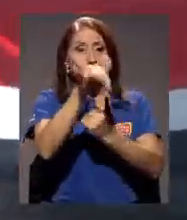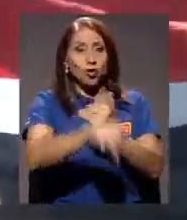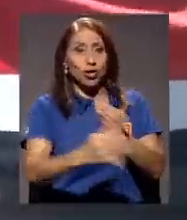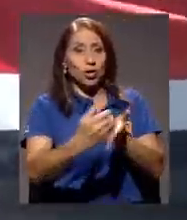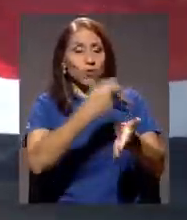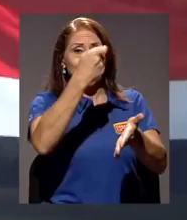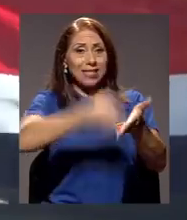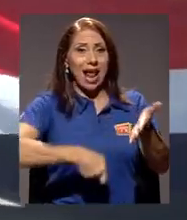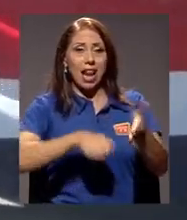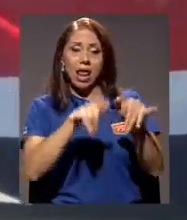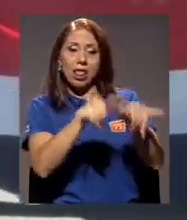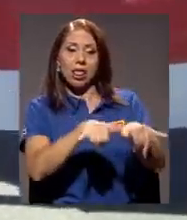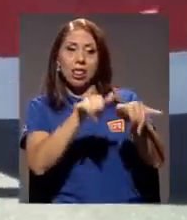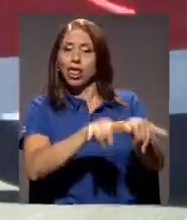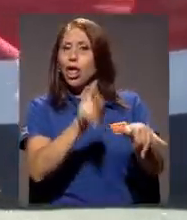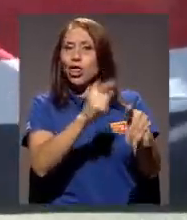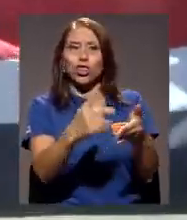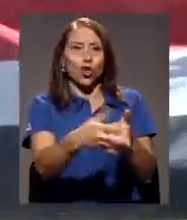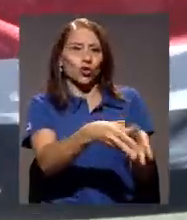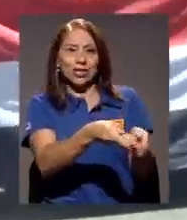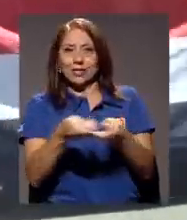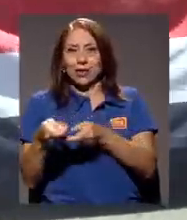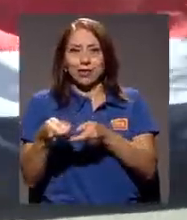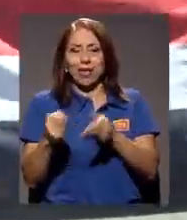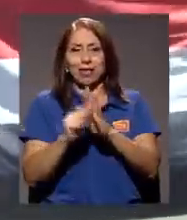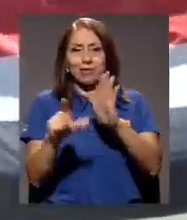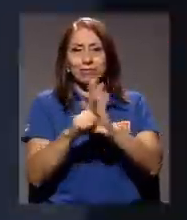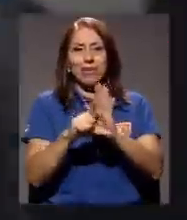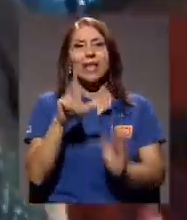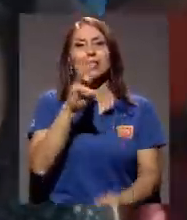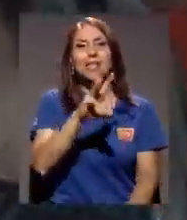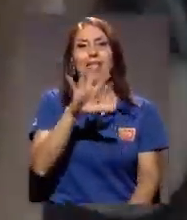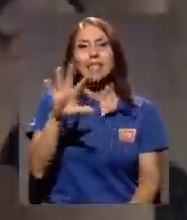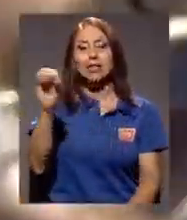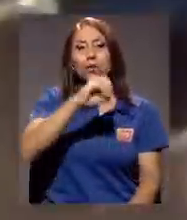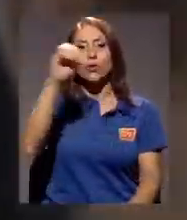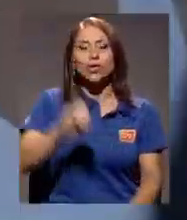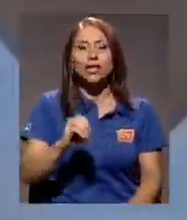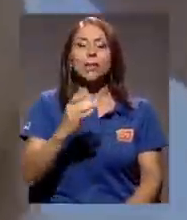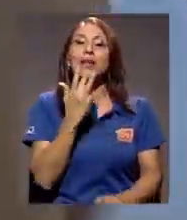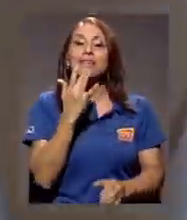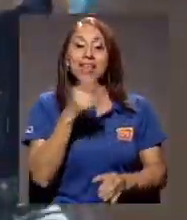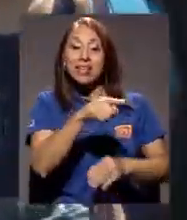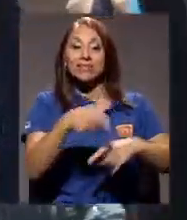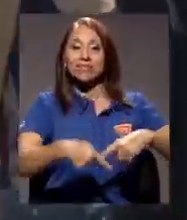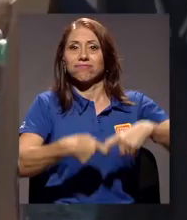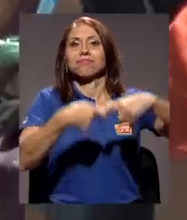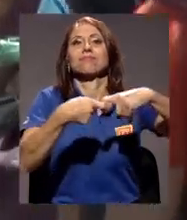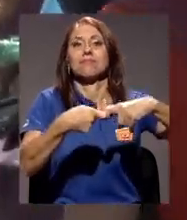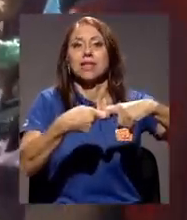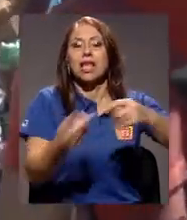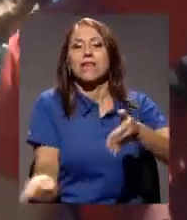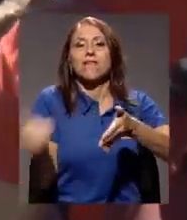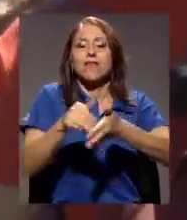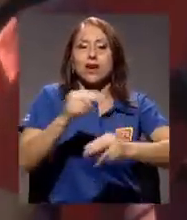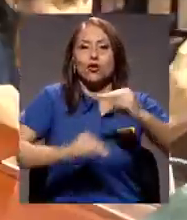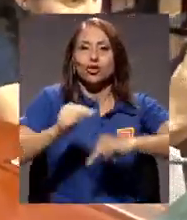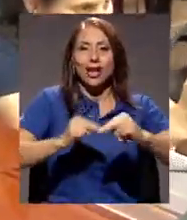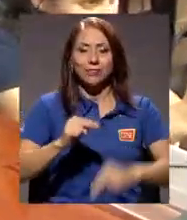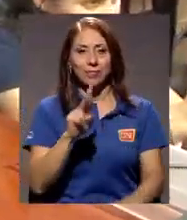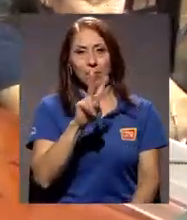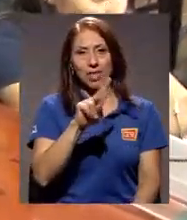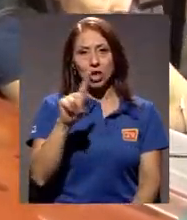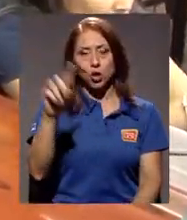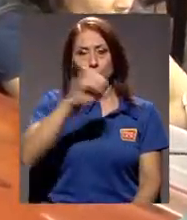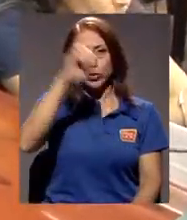fiscal de la corriente legislativa. El 65% prefiere pausar el trámite legislativo y renegociar, el